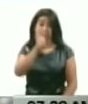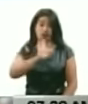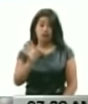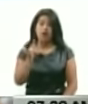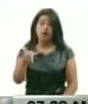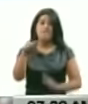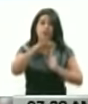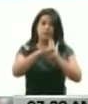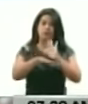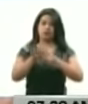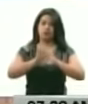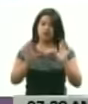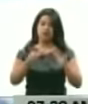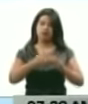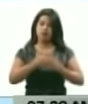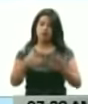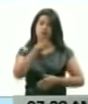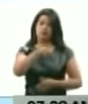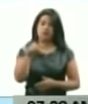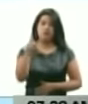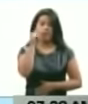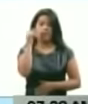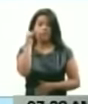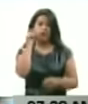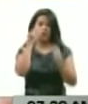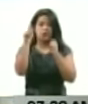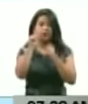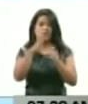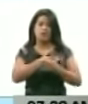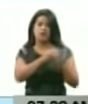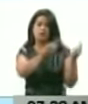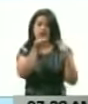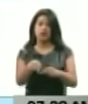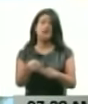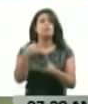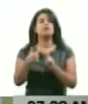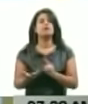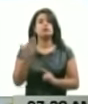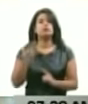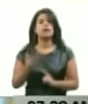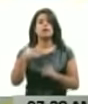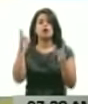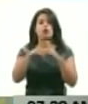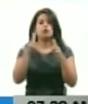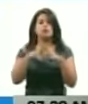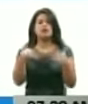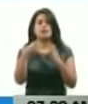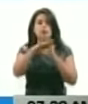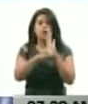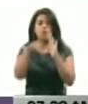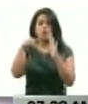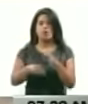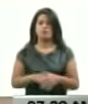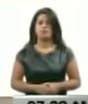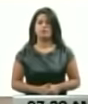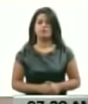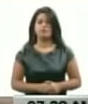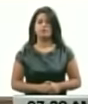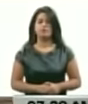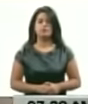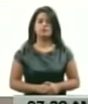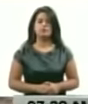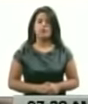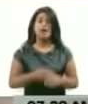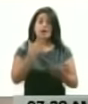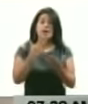los lectores y los caraqueños y turistas, por supuesto, que se acerquen. Quisiéramos conocer cuál es esa programación que llevan adelante. Bueno, gracias por esta invitación. Al